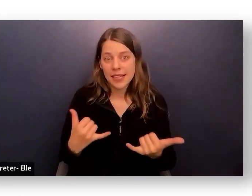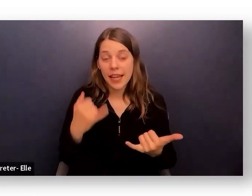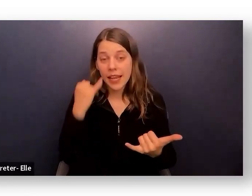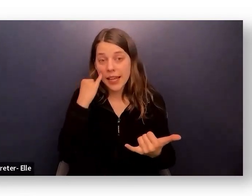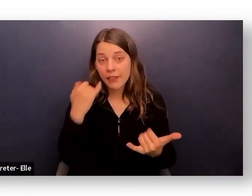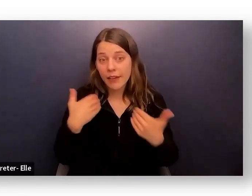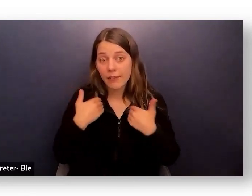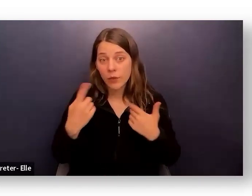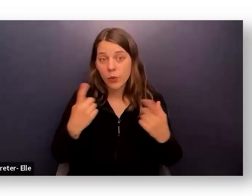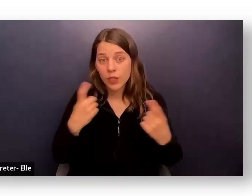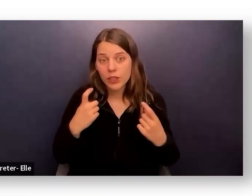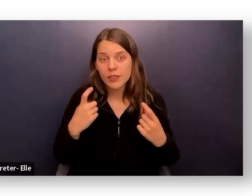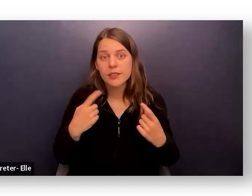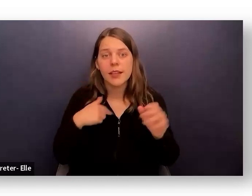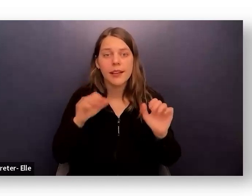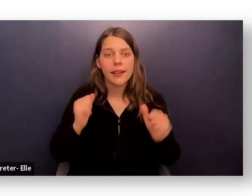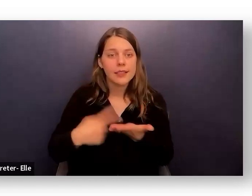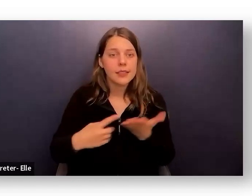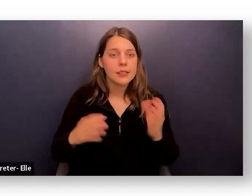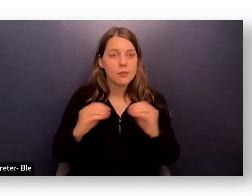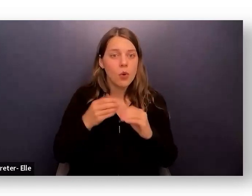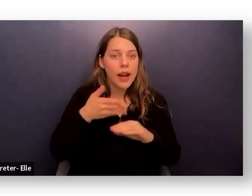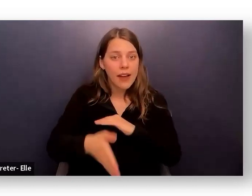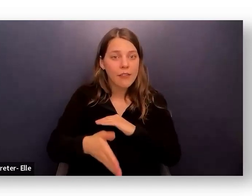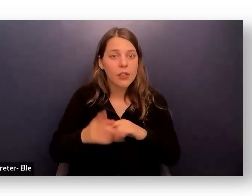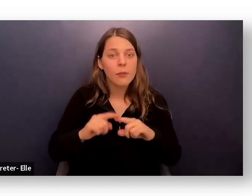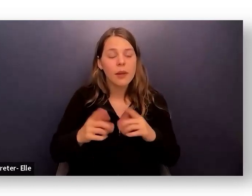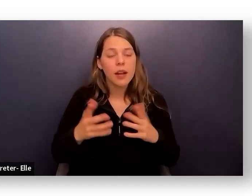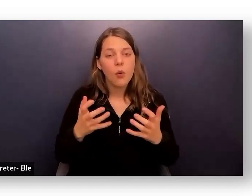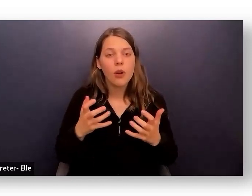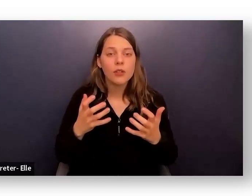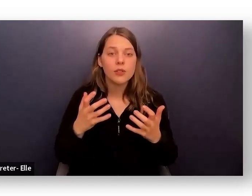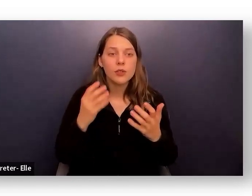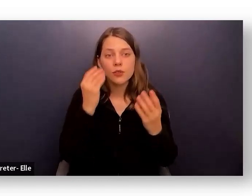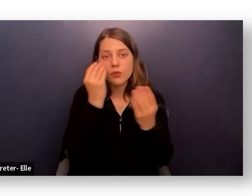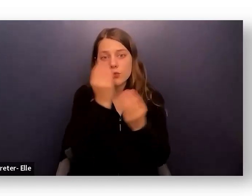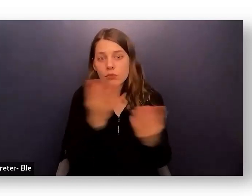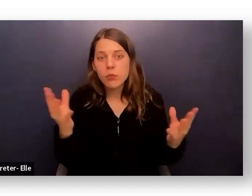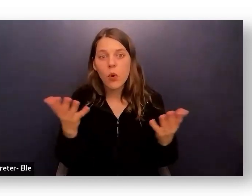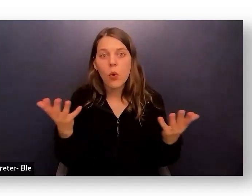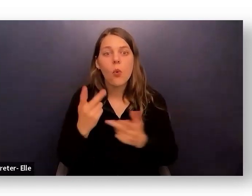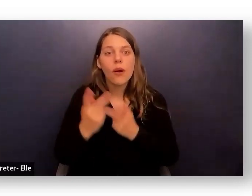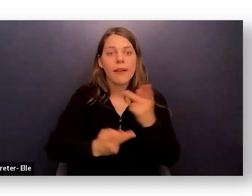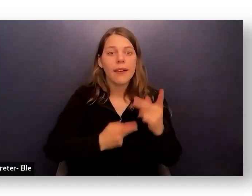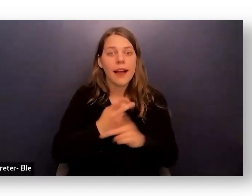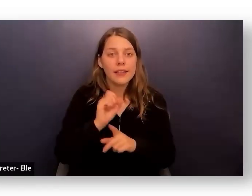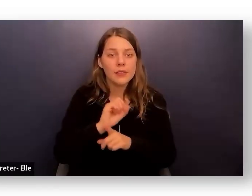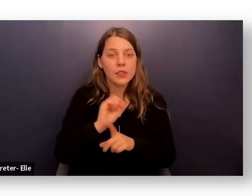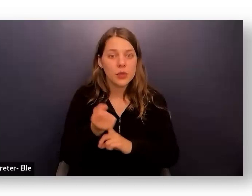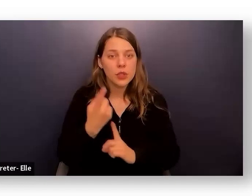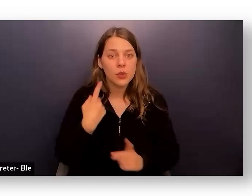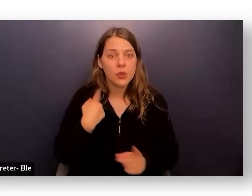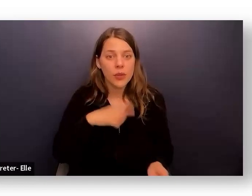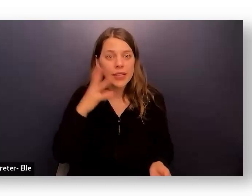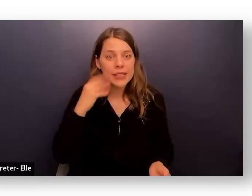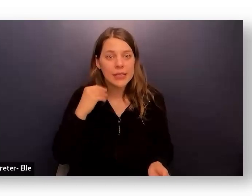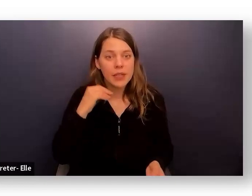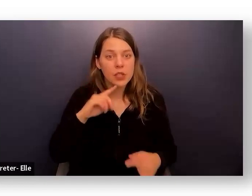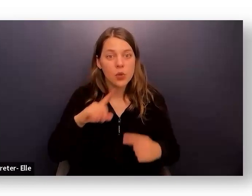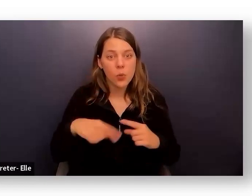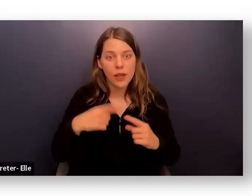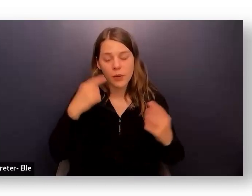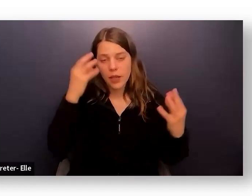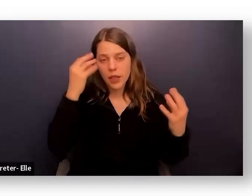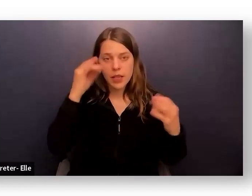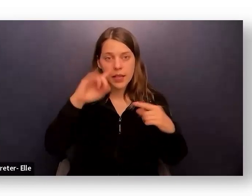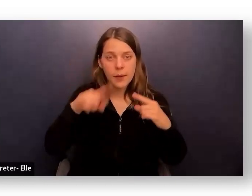Quiero que hablemos sobre eso ahora. Y si tienen alguna pregunta, les puedo explicar después. Les quiero dar una idea de las condiciones